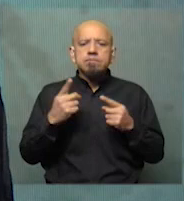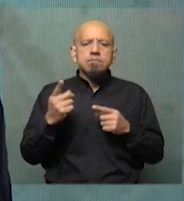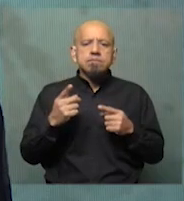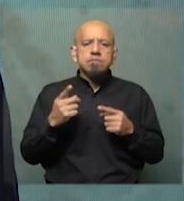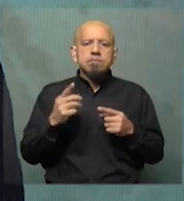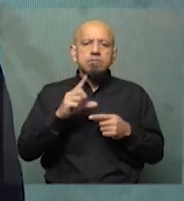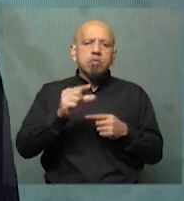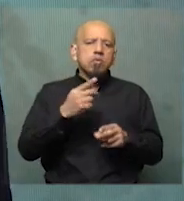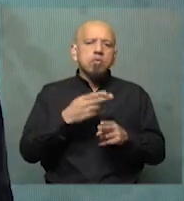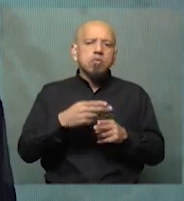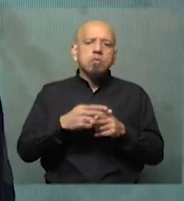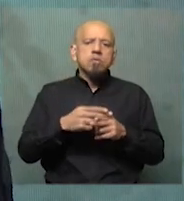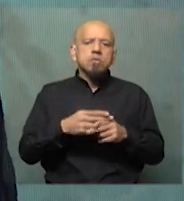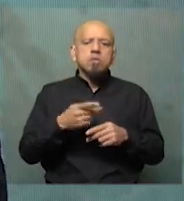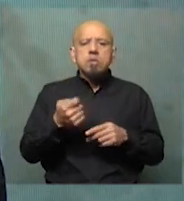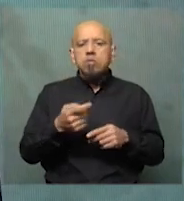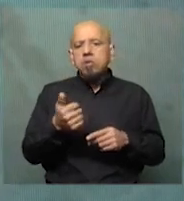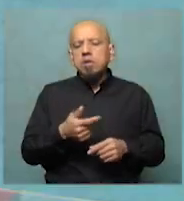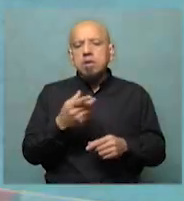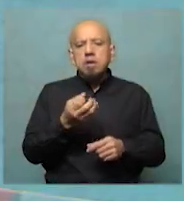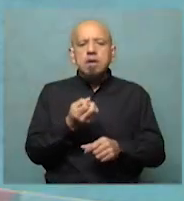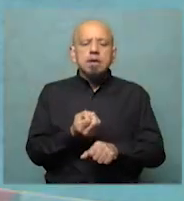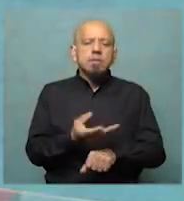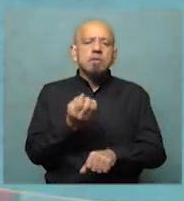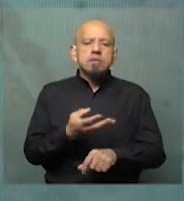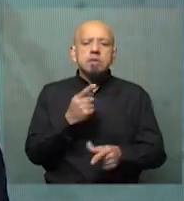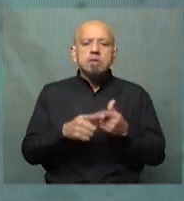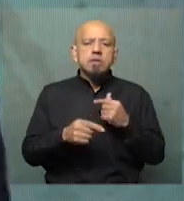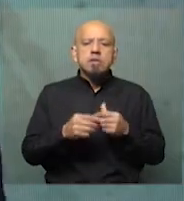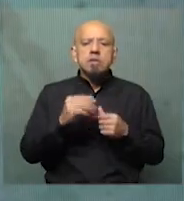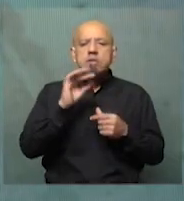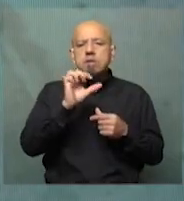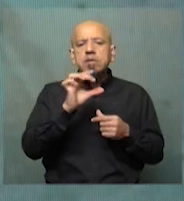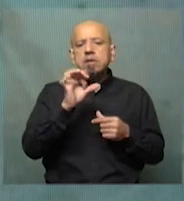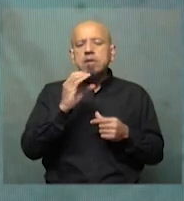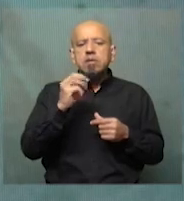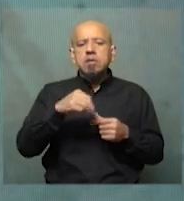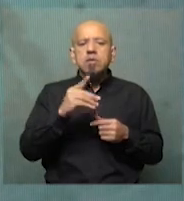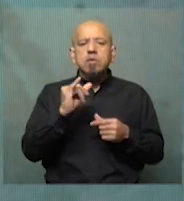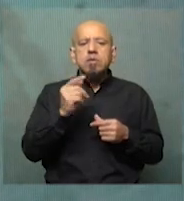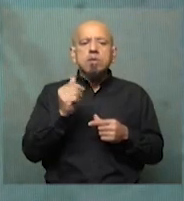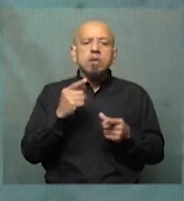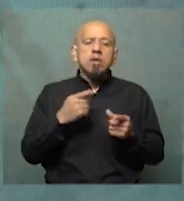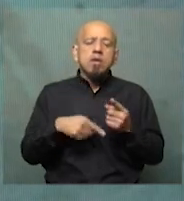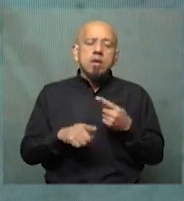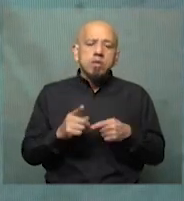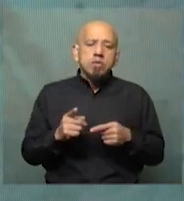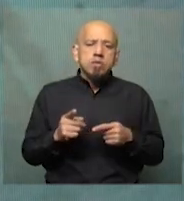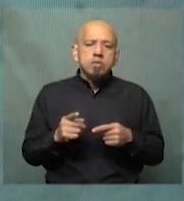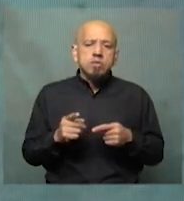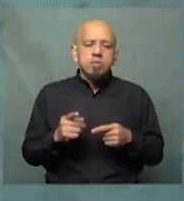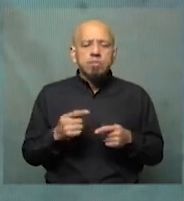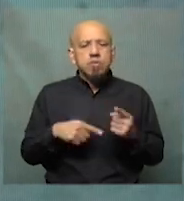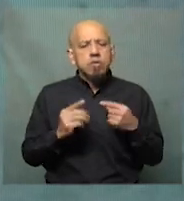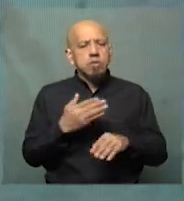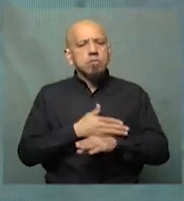nombres de juego. Los clásicos, ¿no? La bolita, la payana, qué sé yo, el manchado, la escondida, claro. Medio lo que te surge así al toque. Pero después